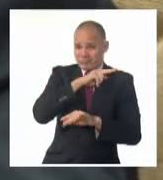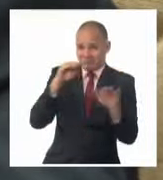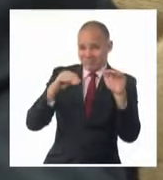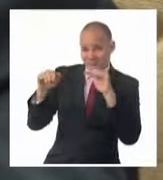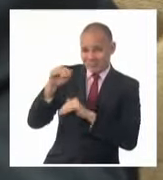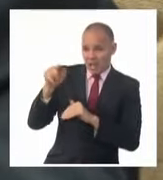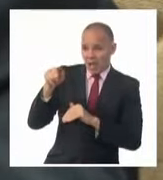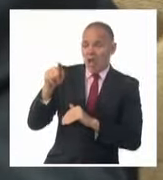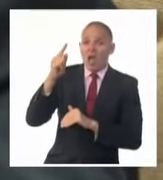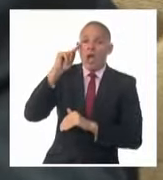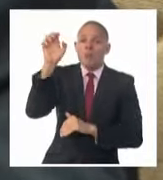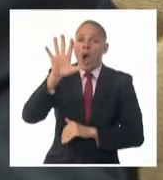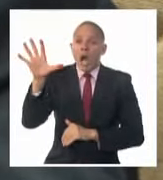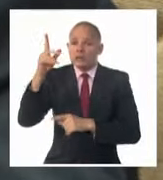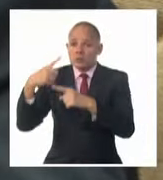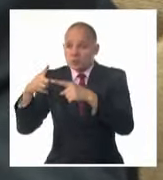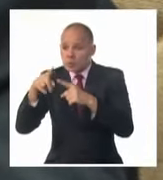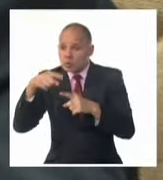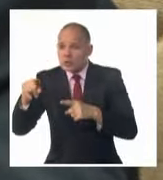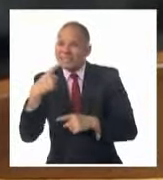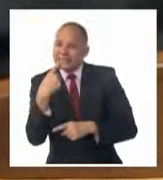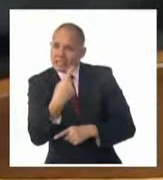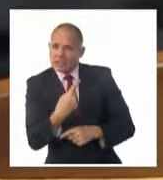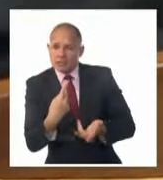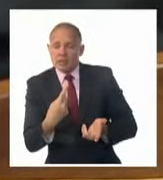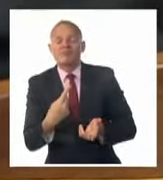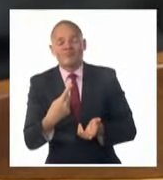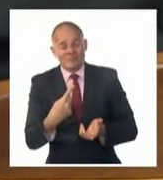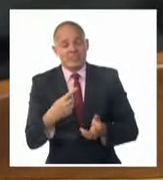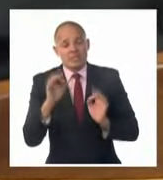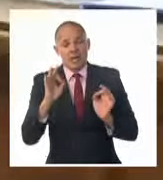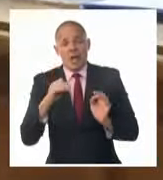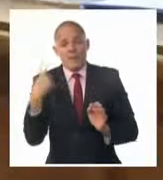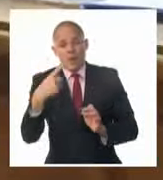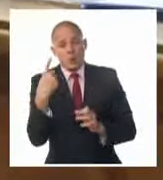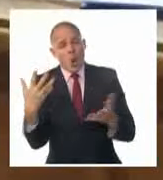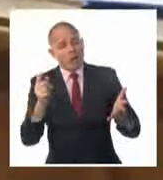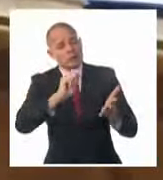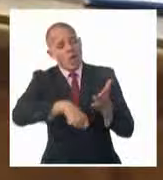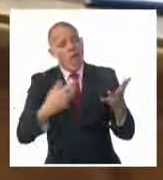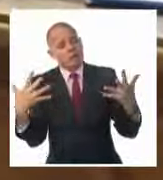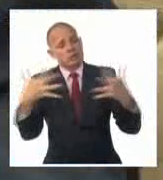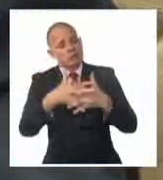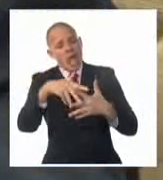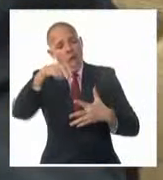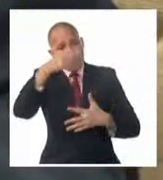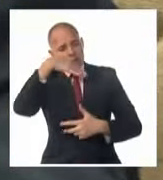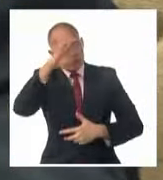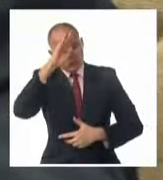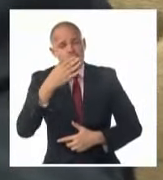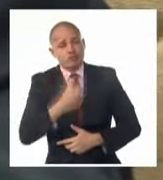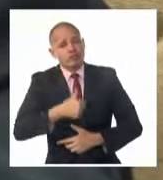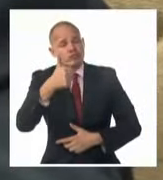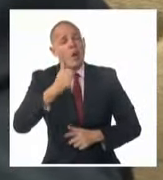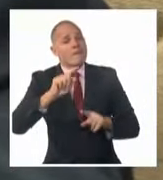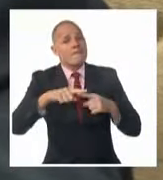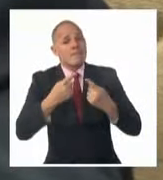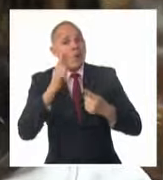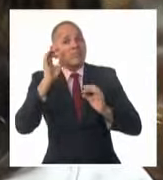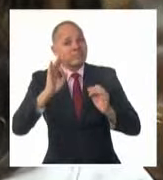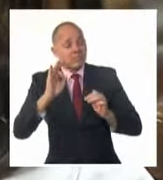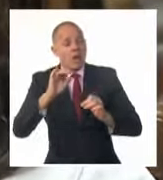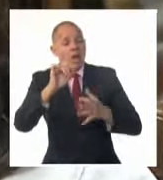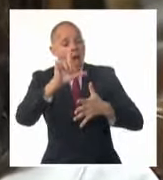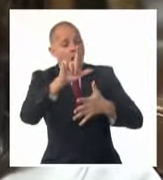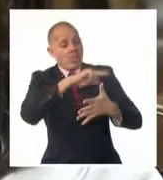Glasiev, afirmó que el fortalecimiento de los vínculos con Cuba como socio estratégico en América Latina y el Caribe constituye una prioridad en el contexto